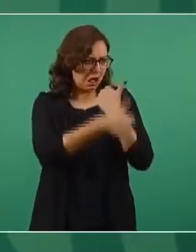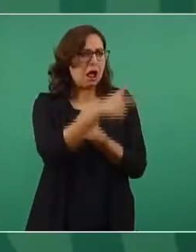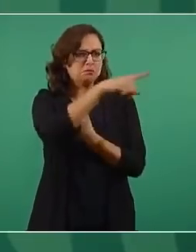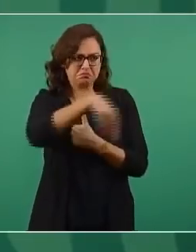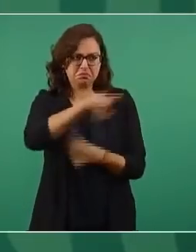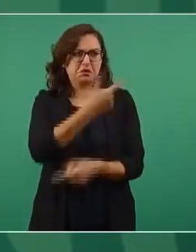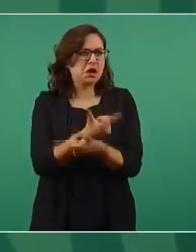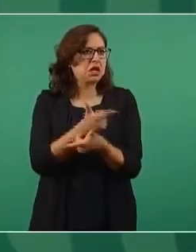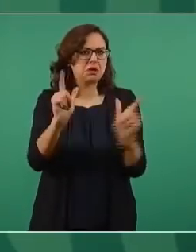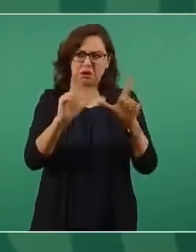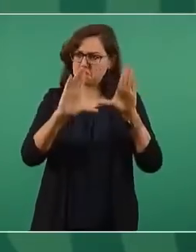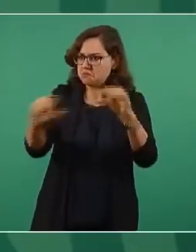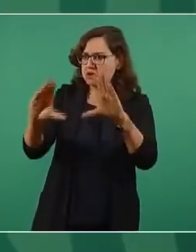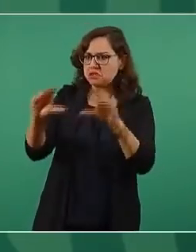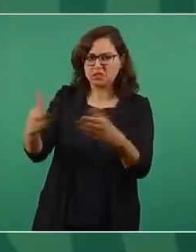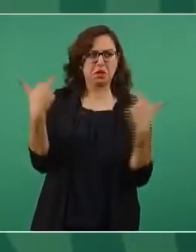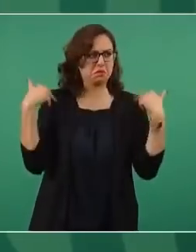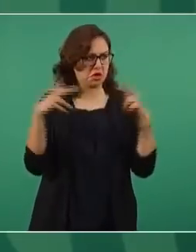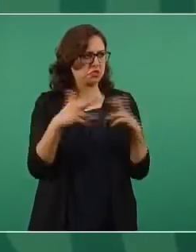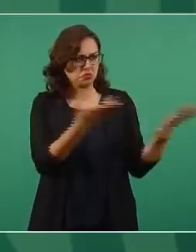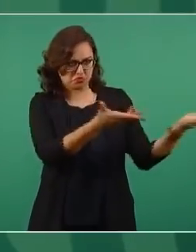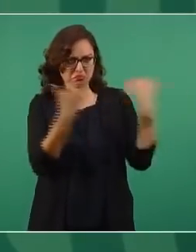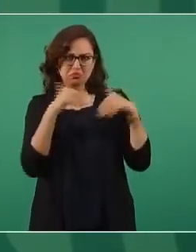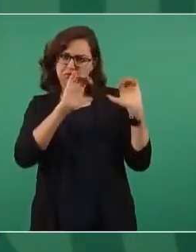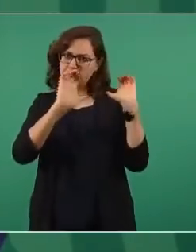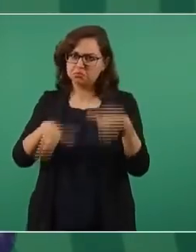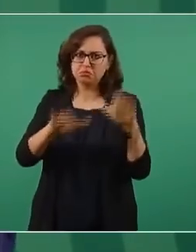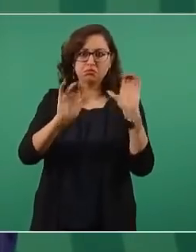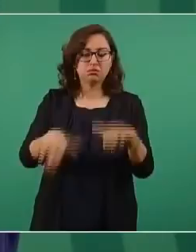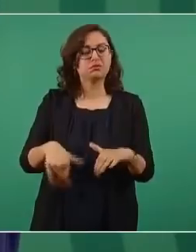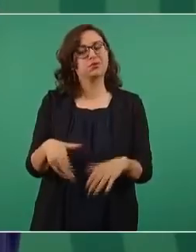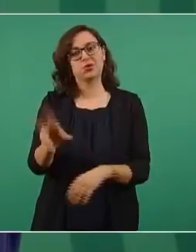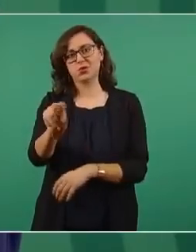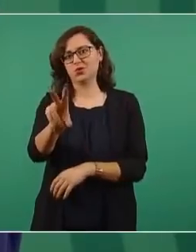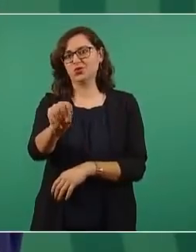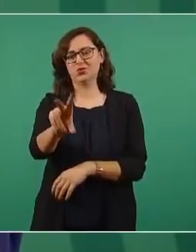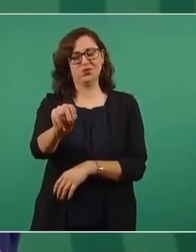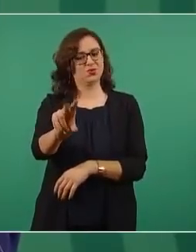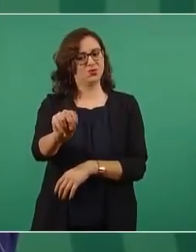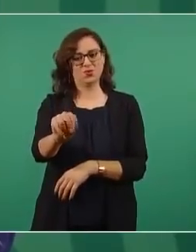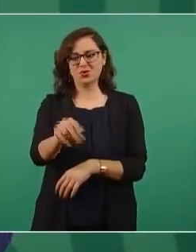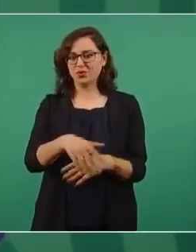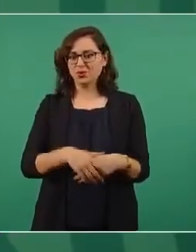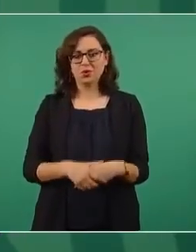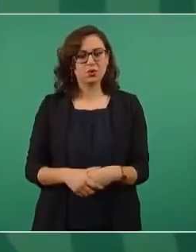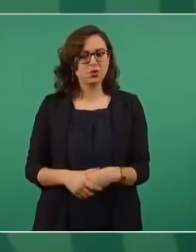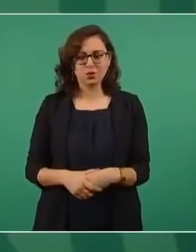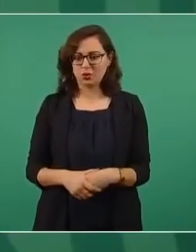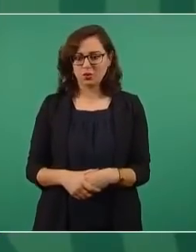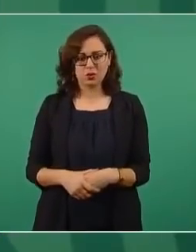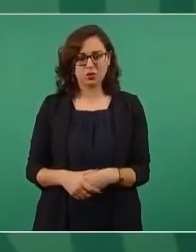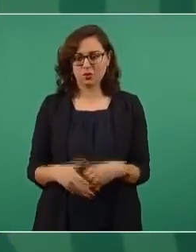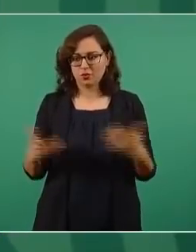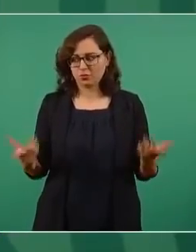a los maestros, a la profesión de maestro, y desde luego